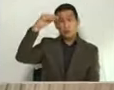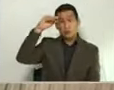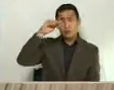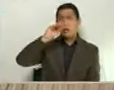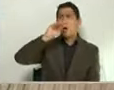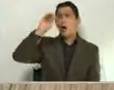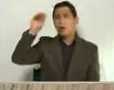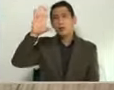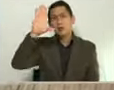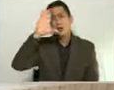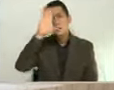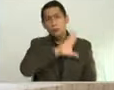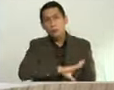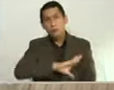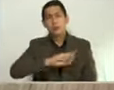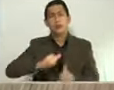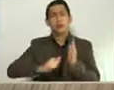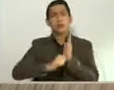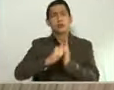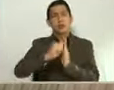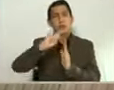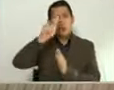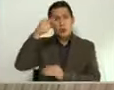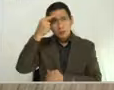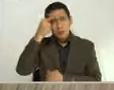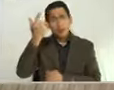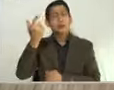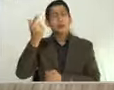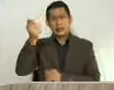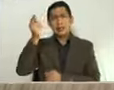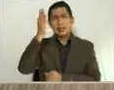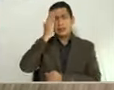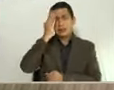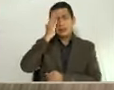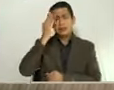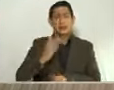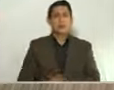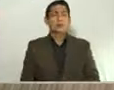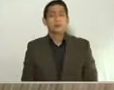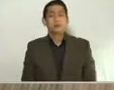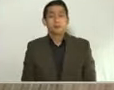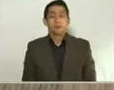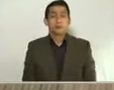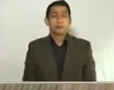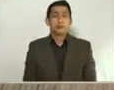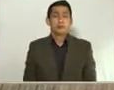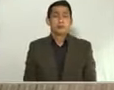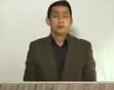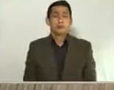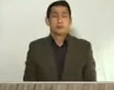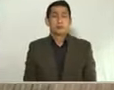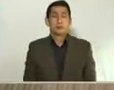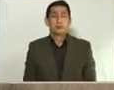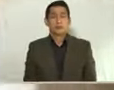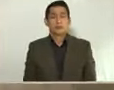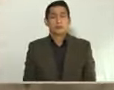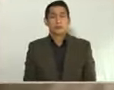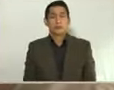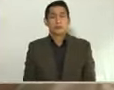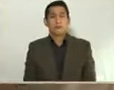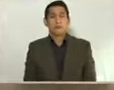policía, el Ministerio de Gobierno, el Estado Central, que por competencia. Esta es una de las cámaras. Esta es una de las cámaras que estamos poniendo en los taxis, que